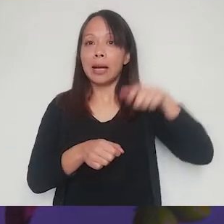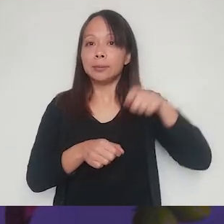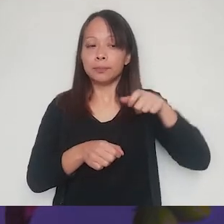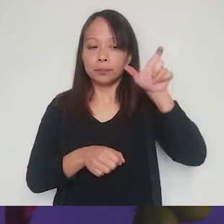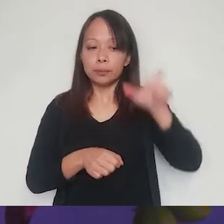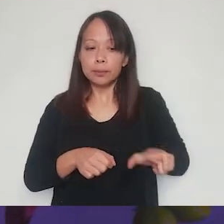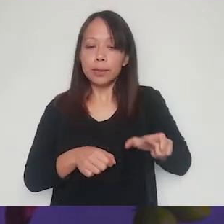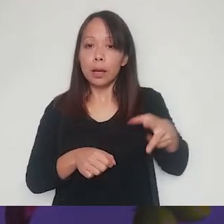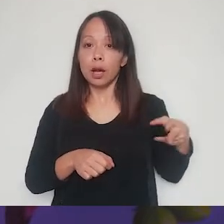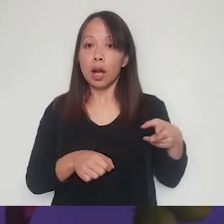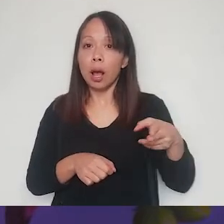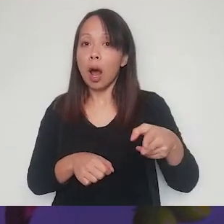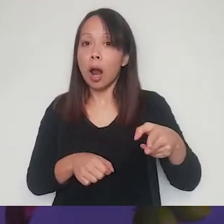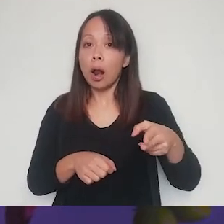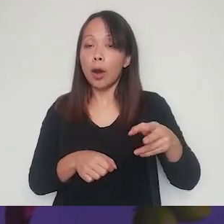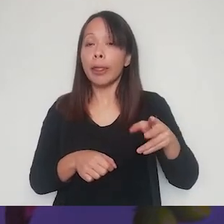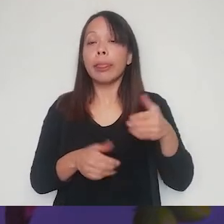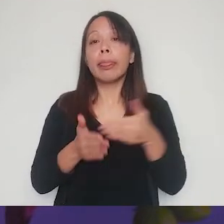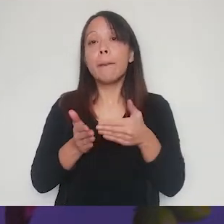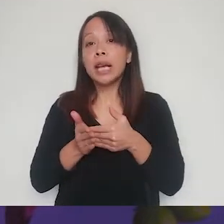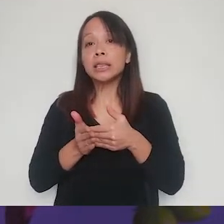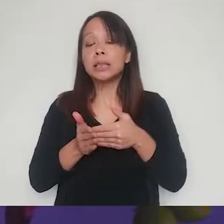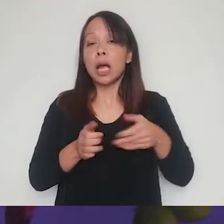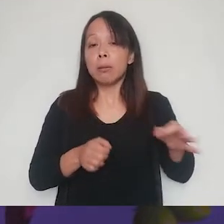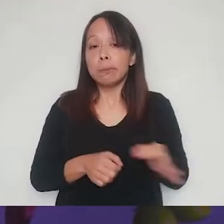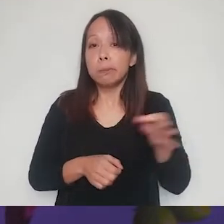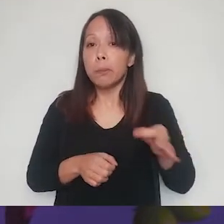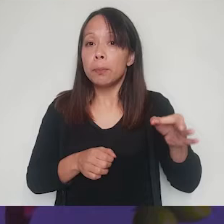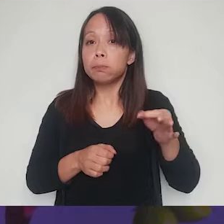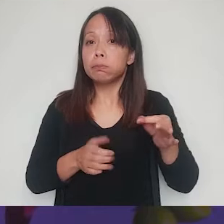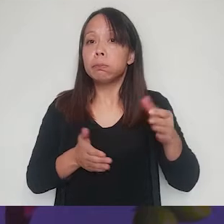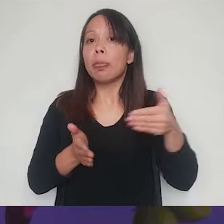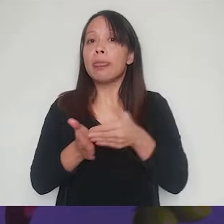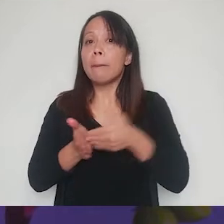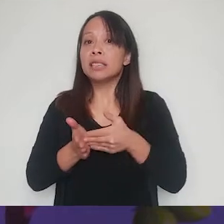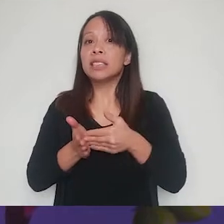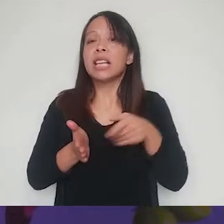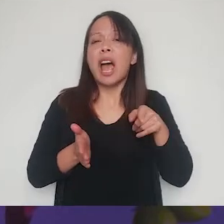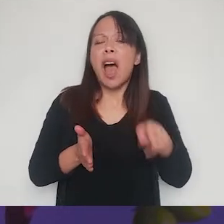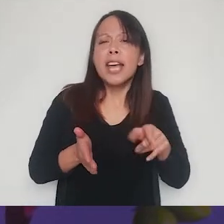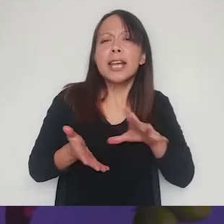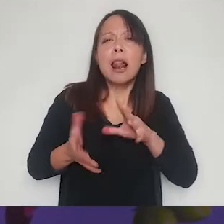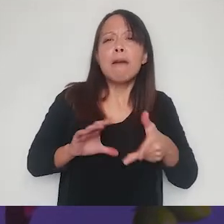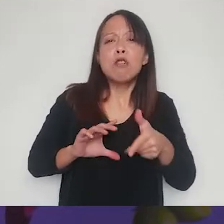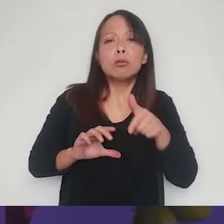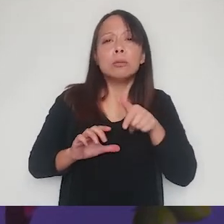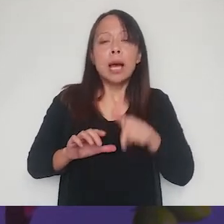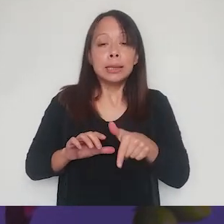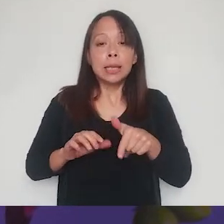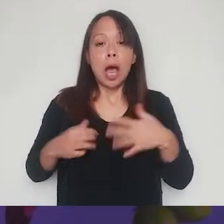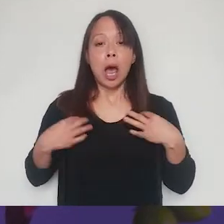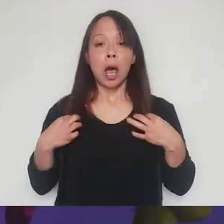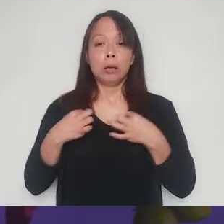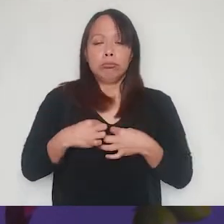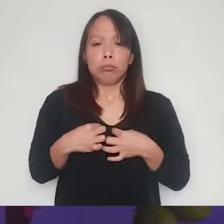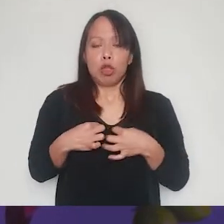el spliciosoma que corta y cose, depende en qué sitios corte y en qué sitios cose para que produzca productos similares pero no idénticos.